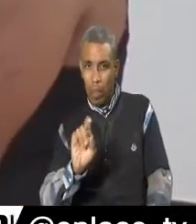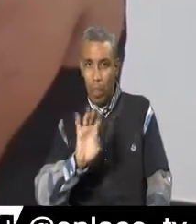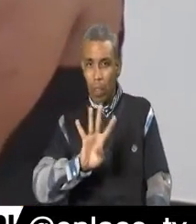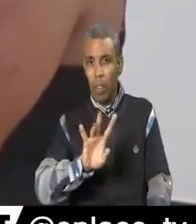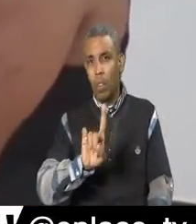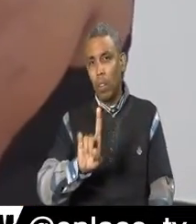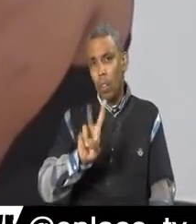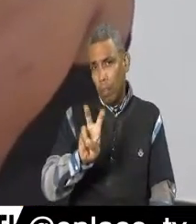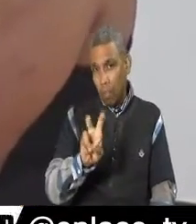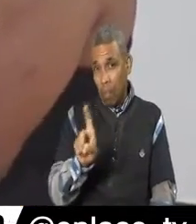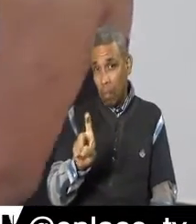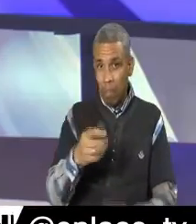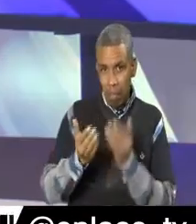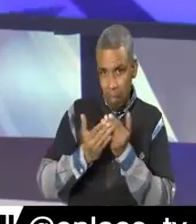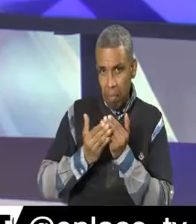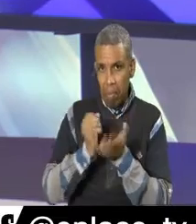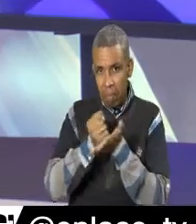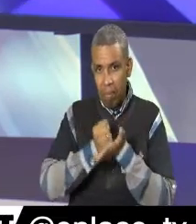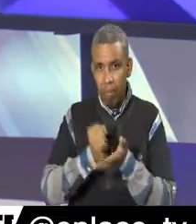316-606-4176.